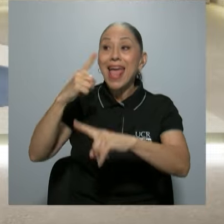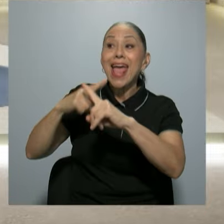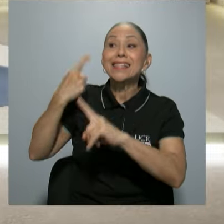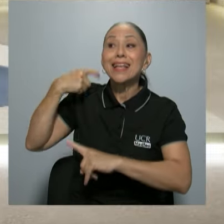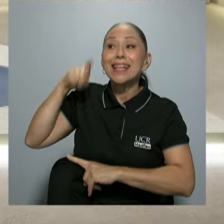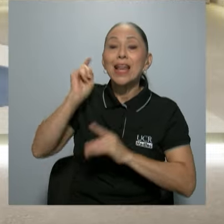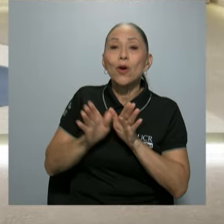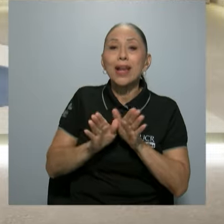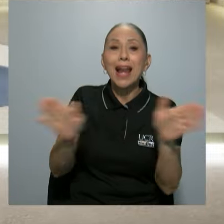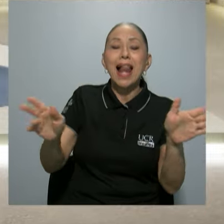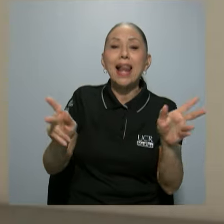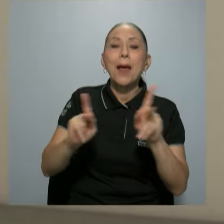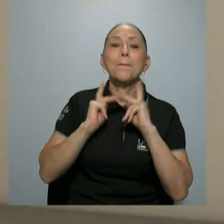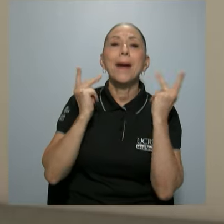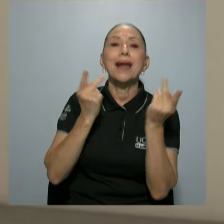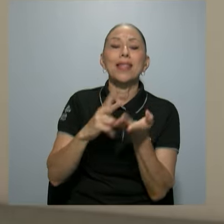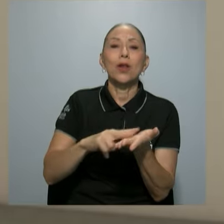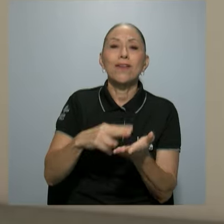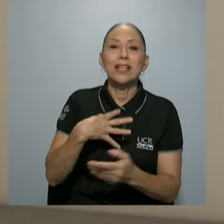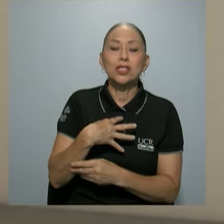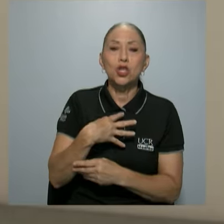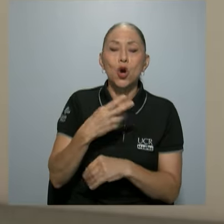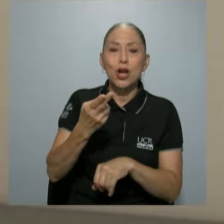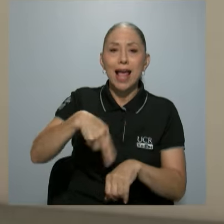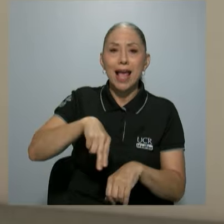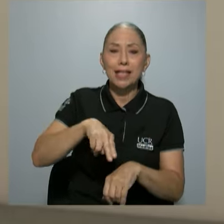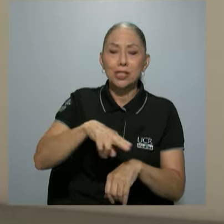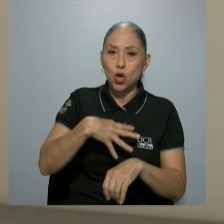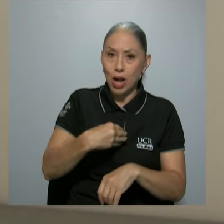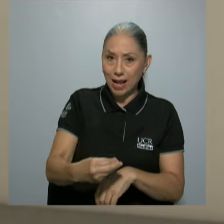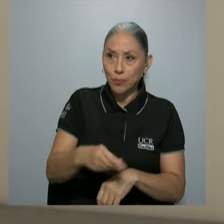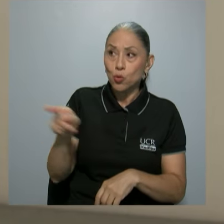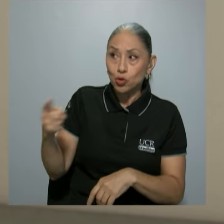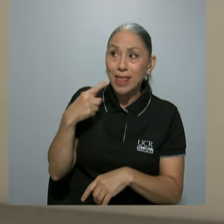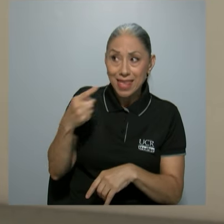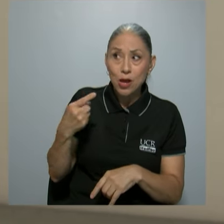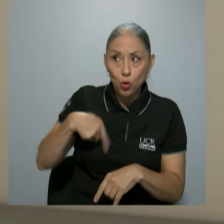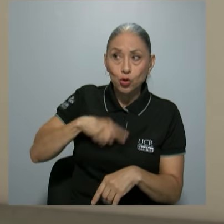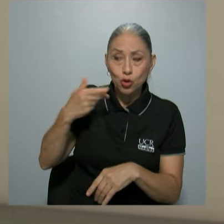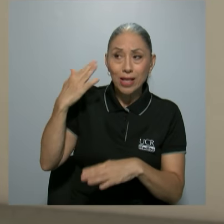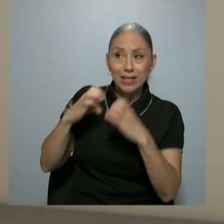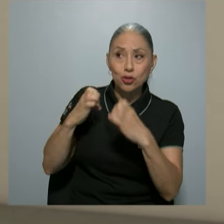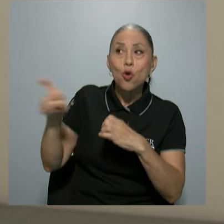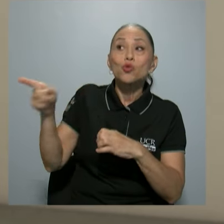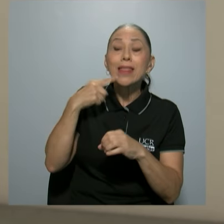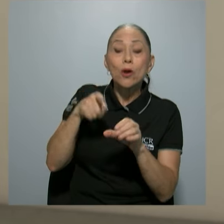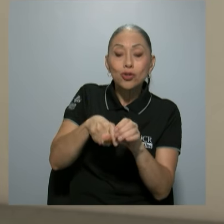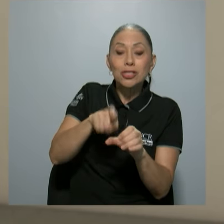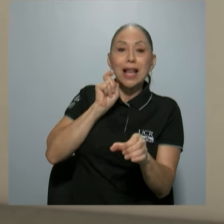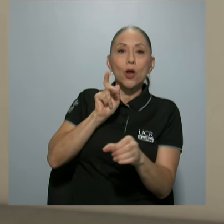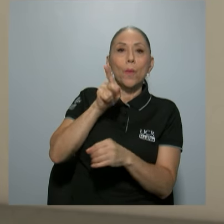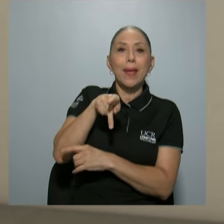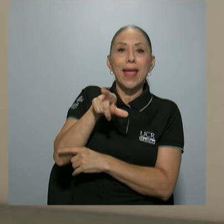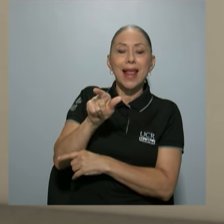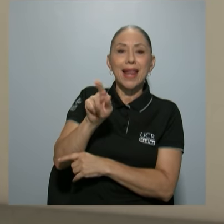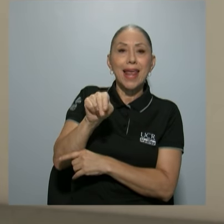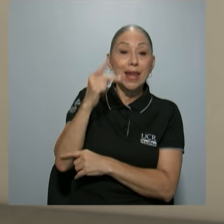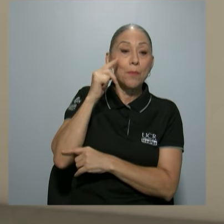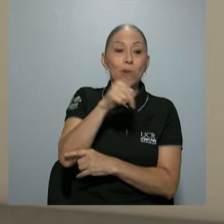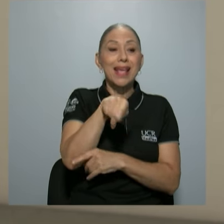Liberación Nacional, usted dijo, y varias veces lo entrevistamos, Fernando Zamora, usted dijo que salió de ahí porque las personas del PLN abandonaron